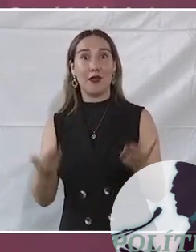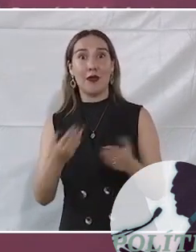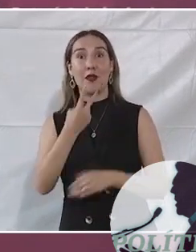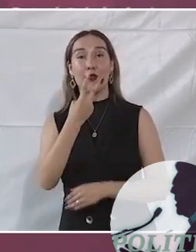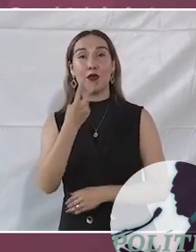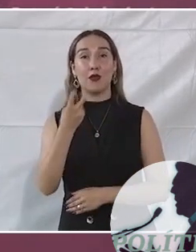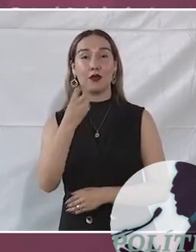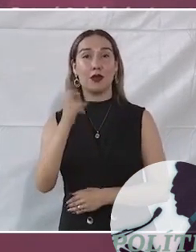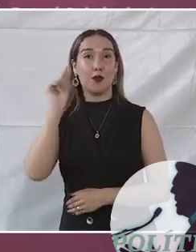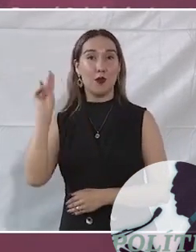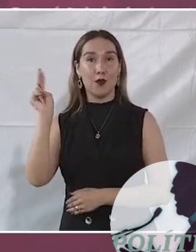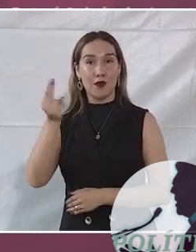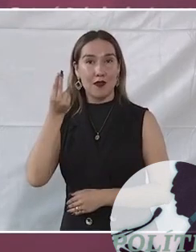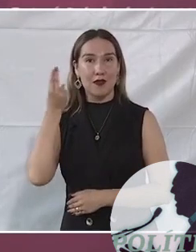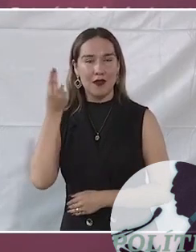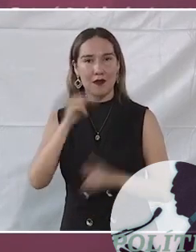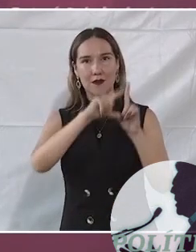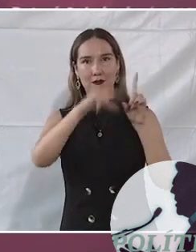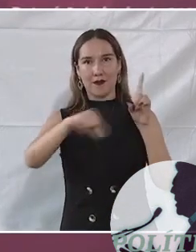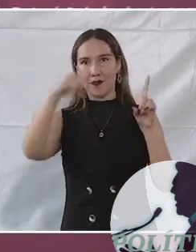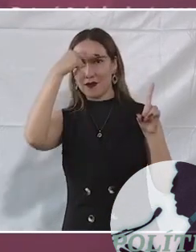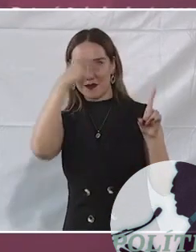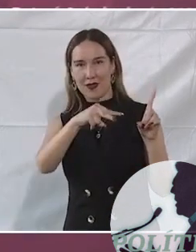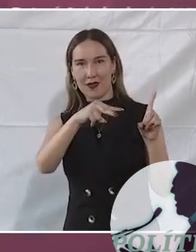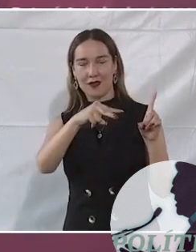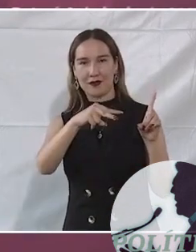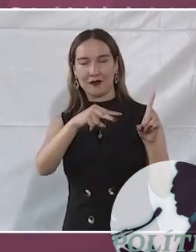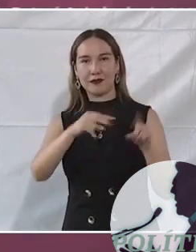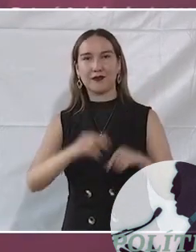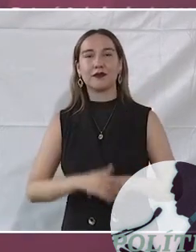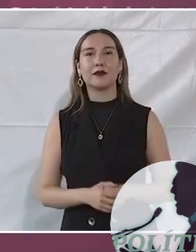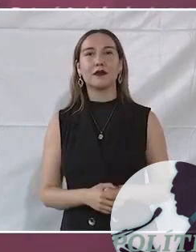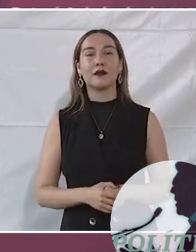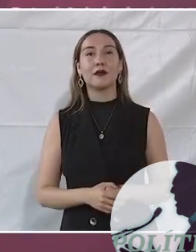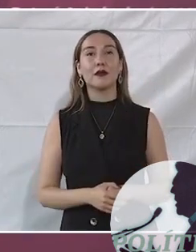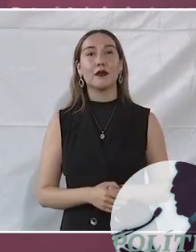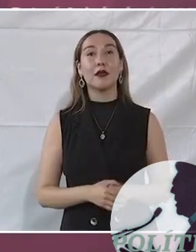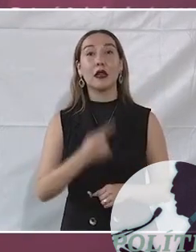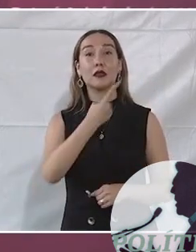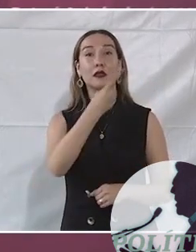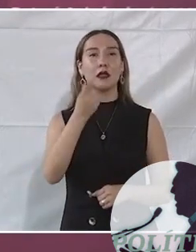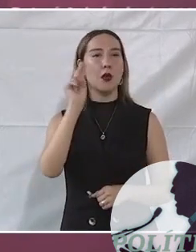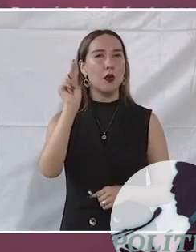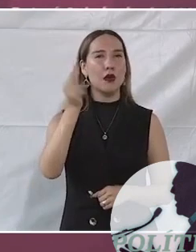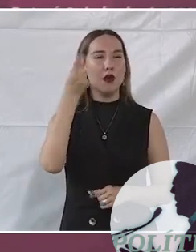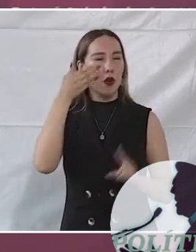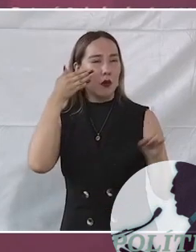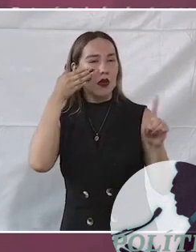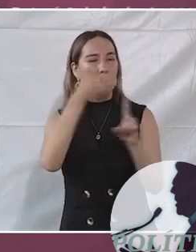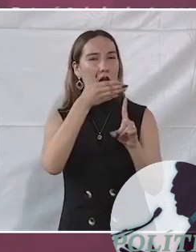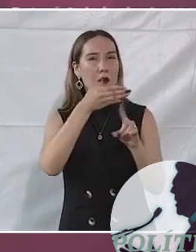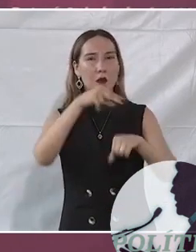200 universidades en el país, y 100 van a estar dedicadas para enfermería